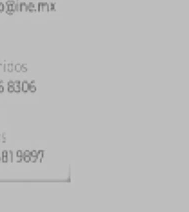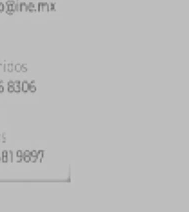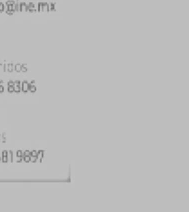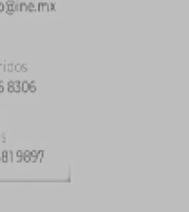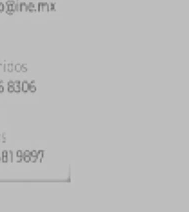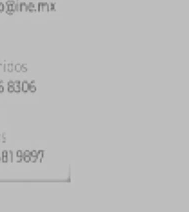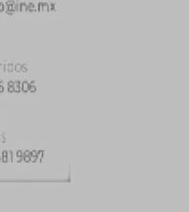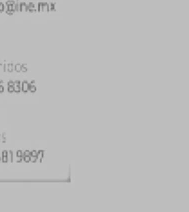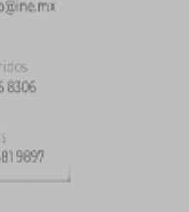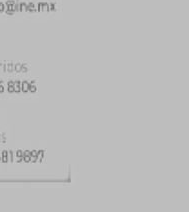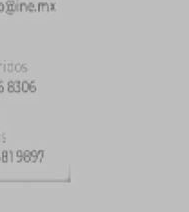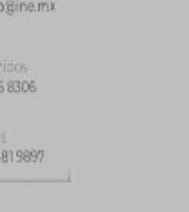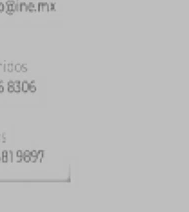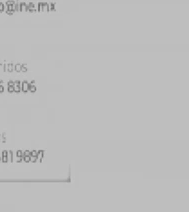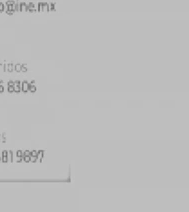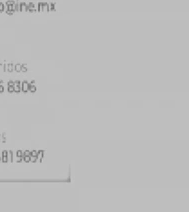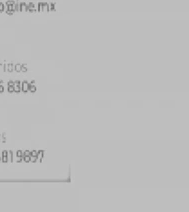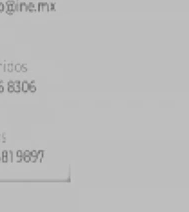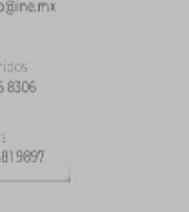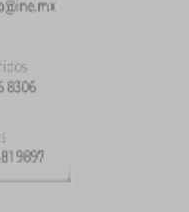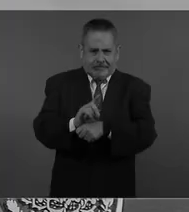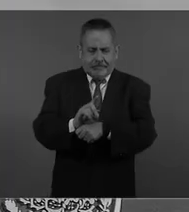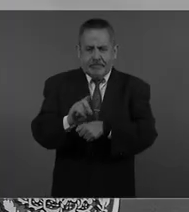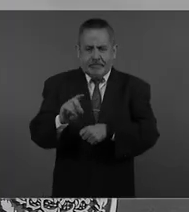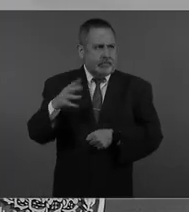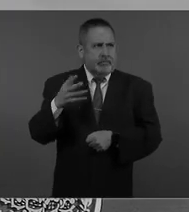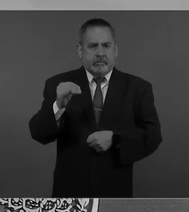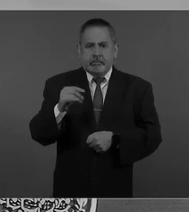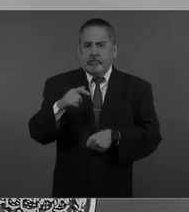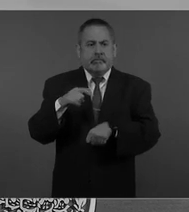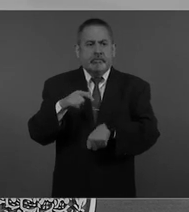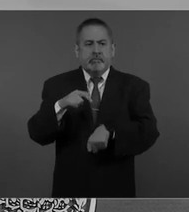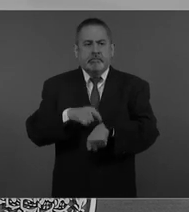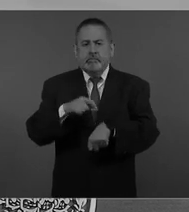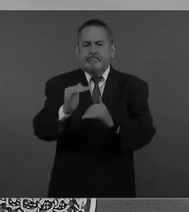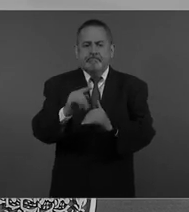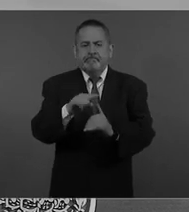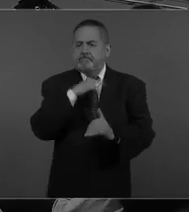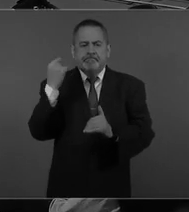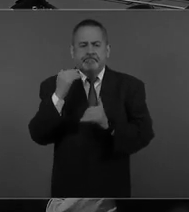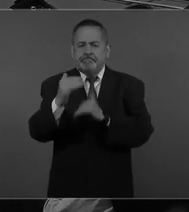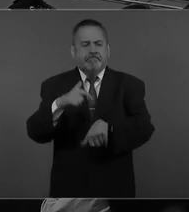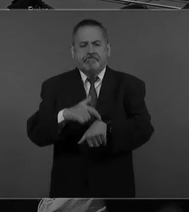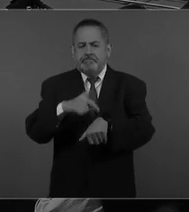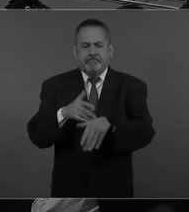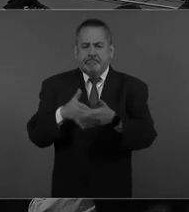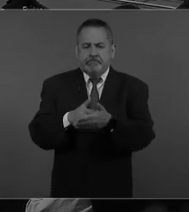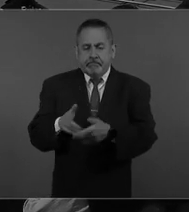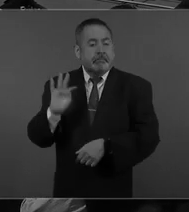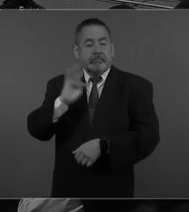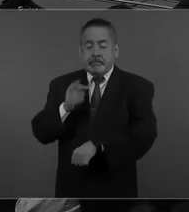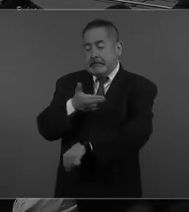al 5 de mayo, parece que es el límite de regularizar en el caso de que esté